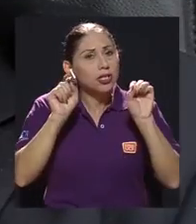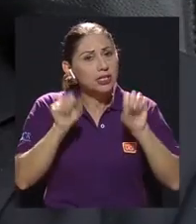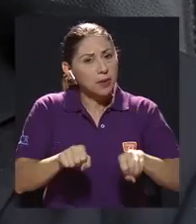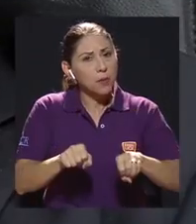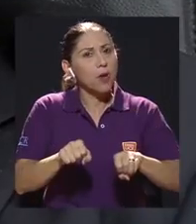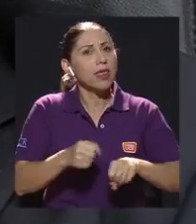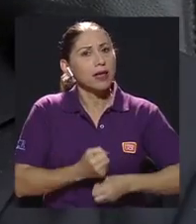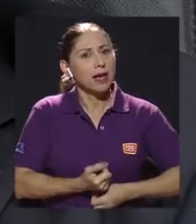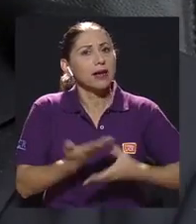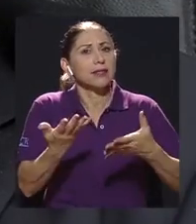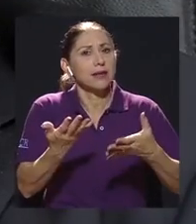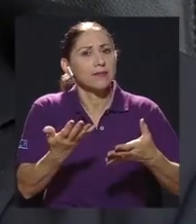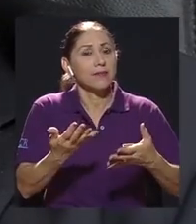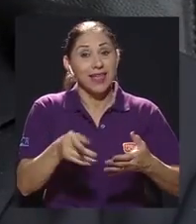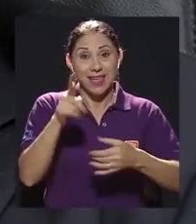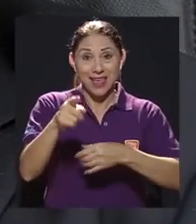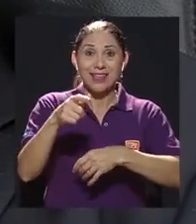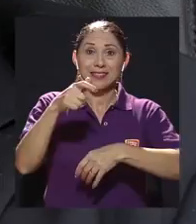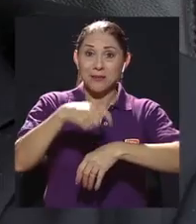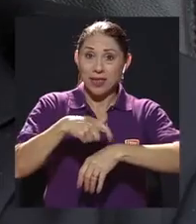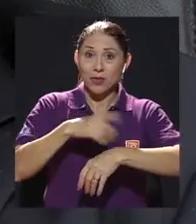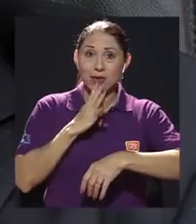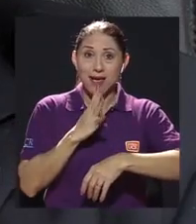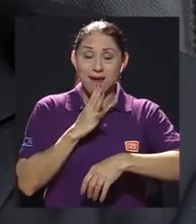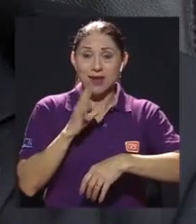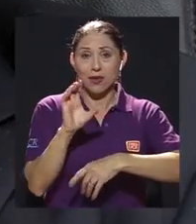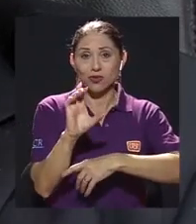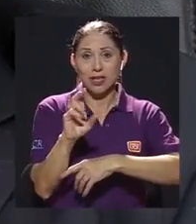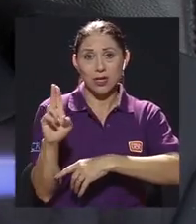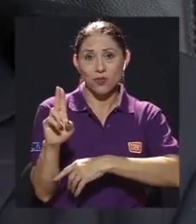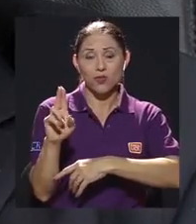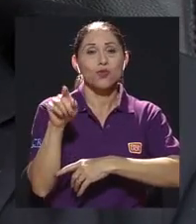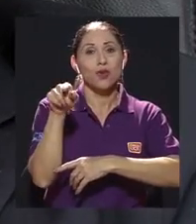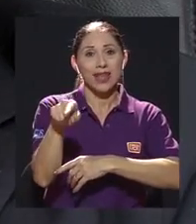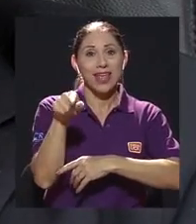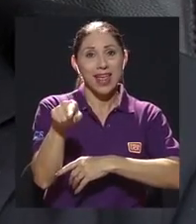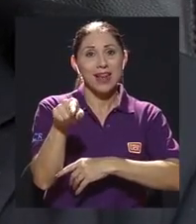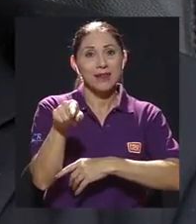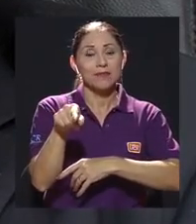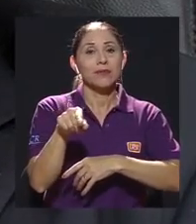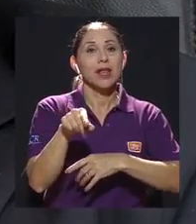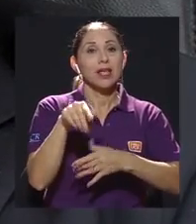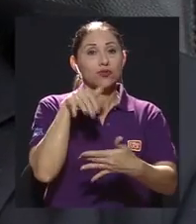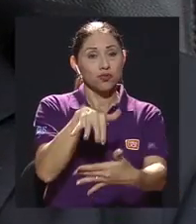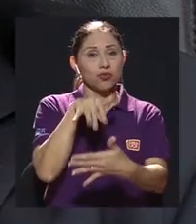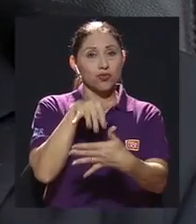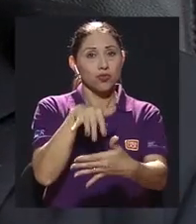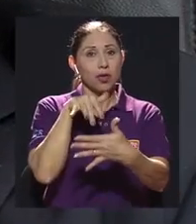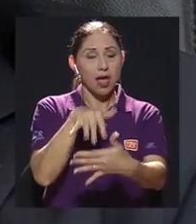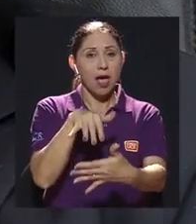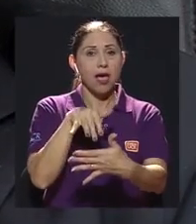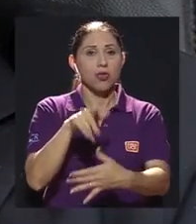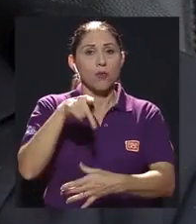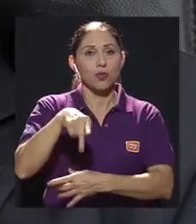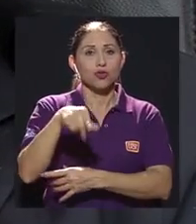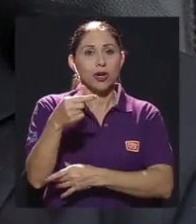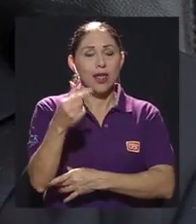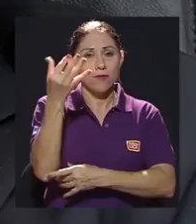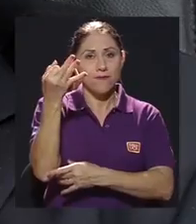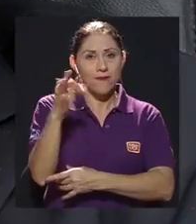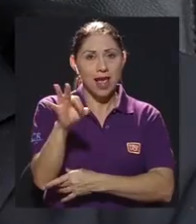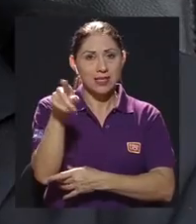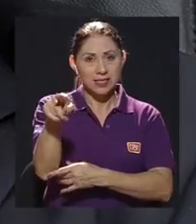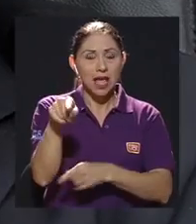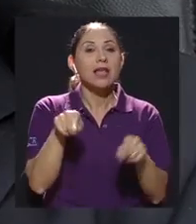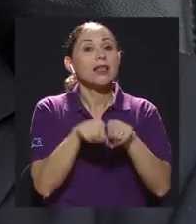como comenta don Constantino, en su estadía de estudios de posgrado en Francia, es una época histórica también